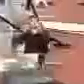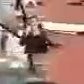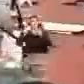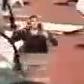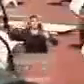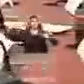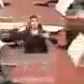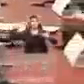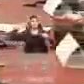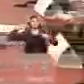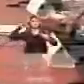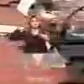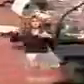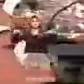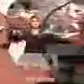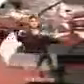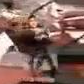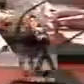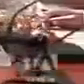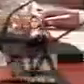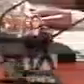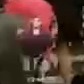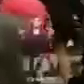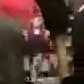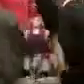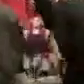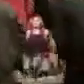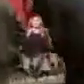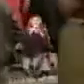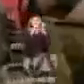tiempo, por ejemplo, el que el nuevo Código de la Democracia les dio